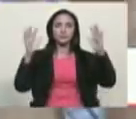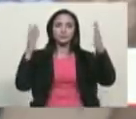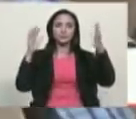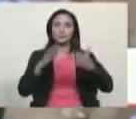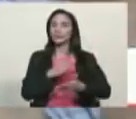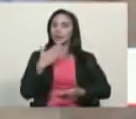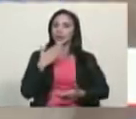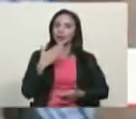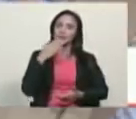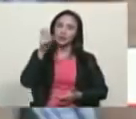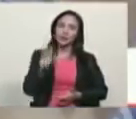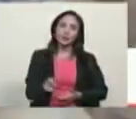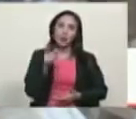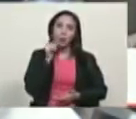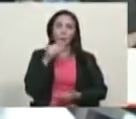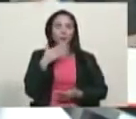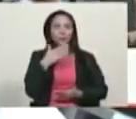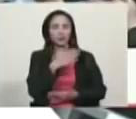Gracias, Abel.